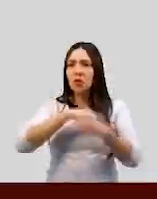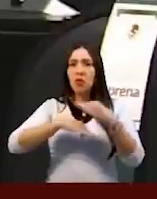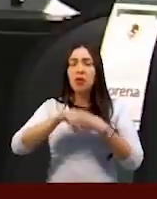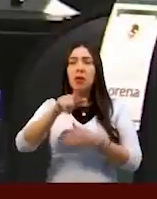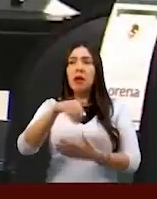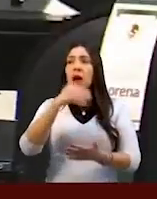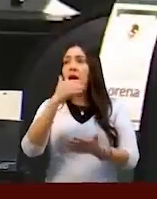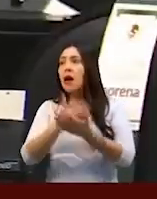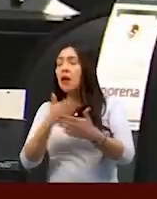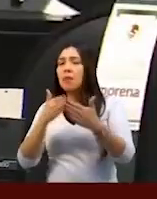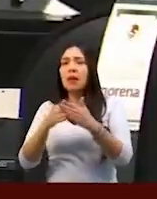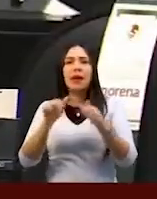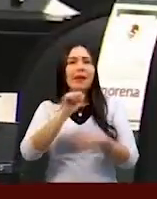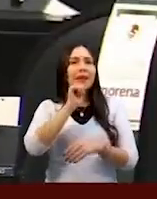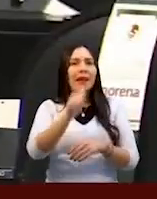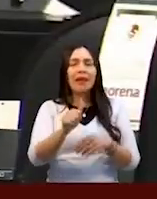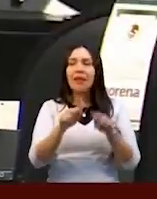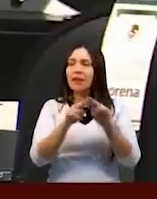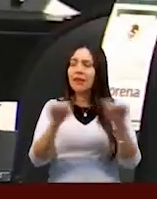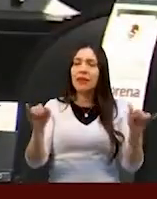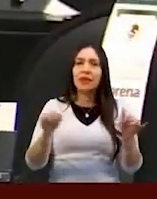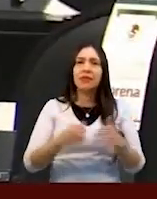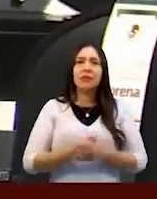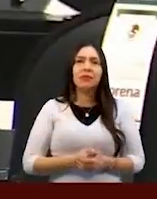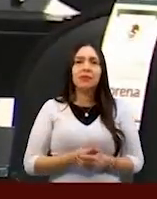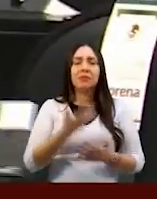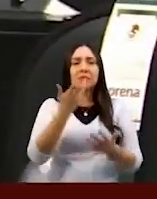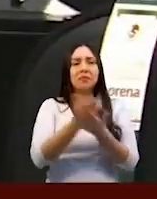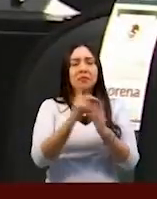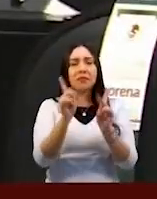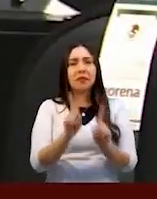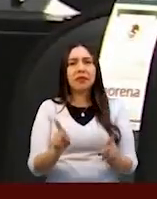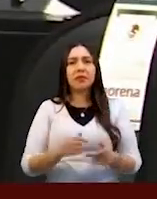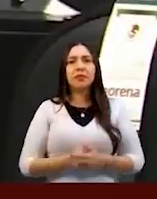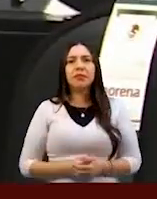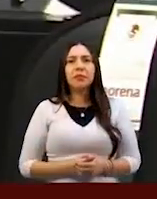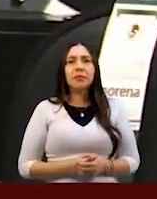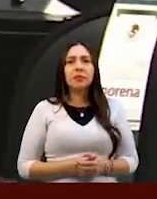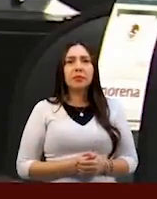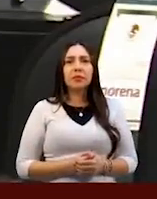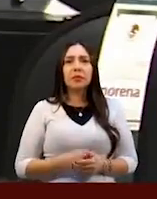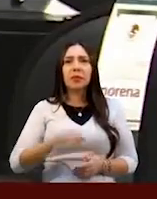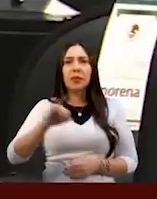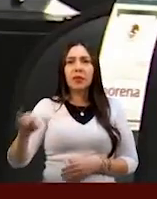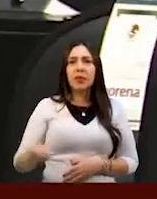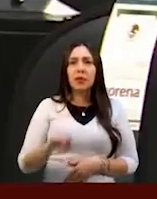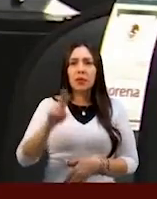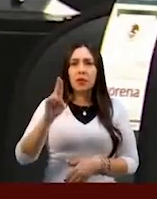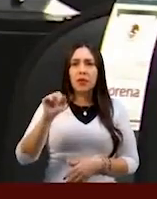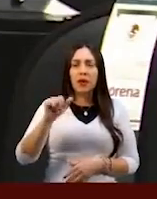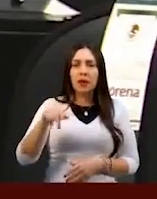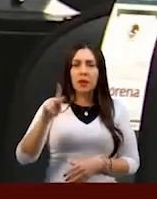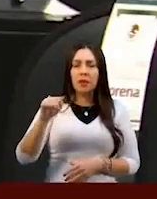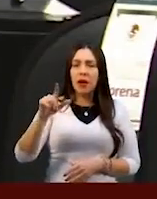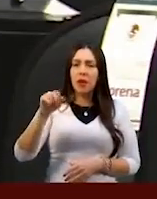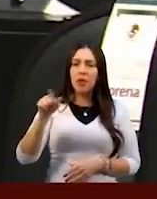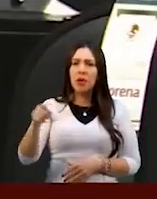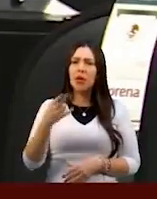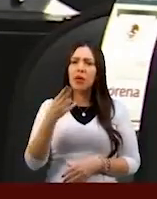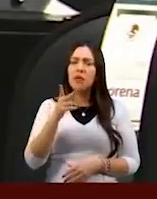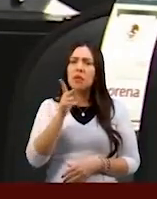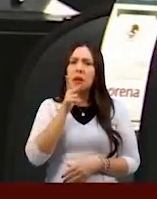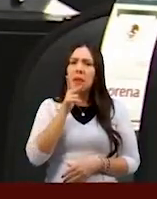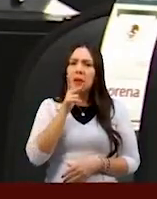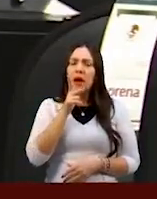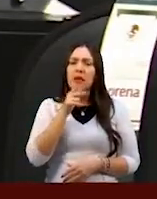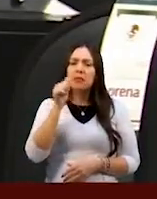paz. Juan Pablo no solamente fue un padre dedicado, un político